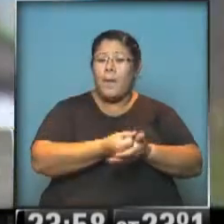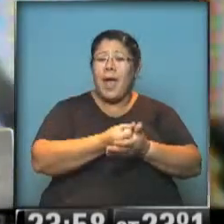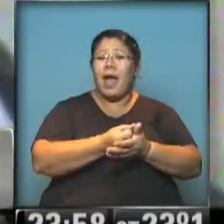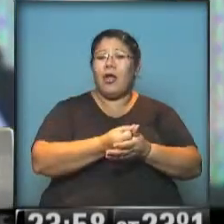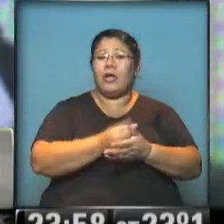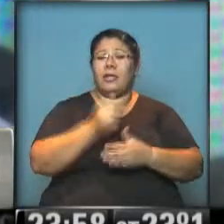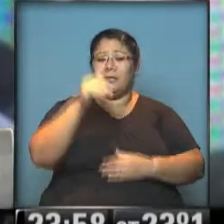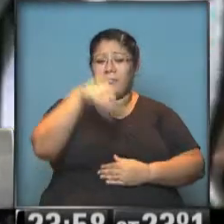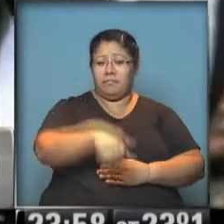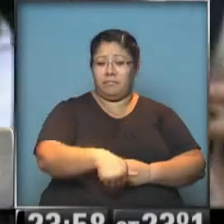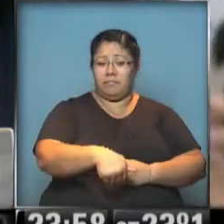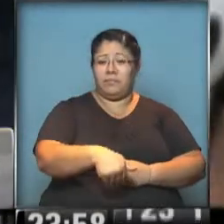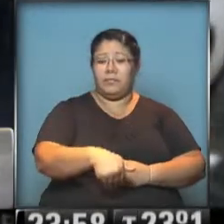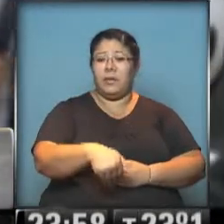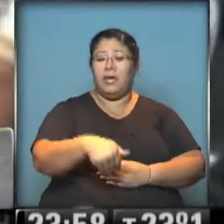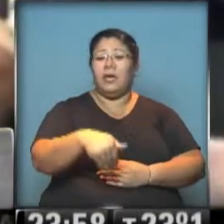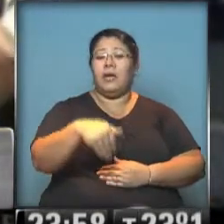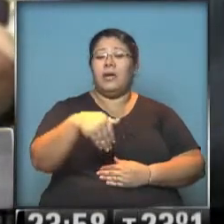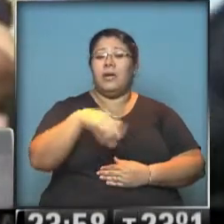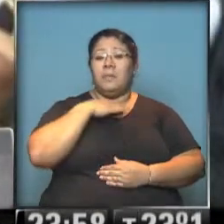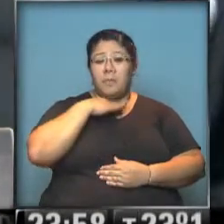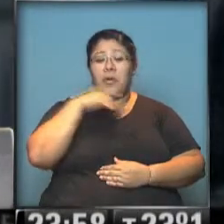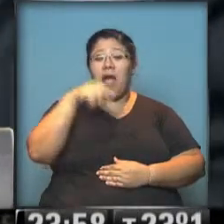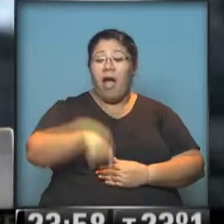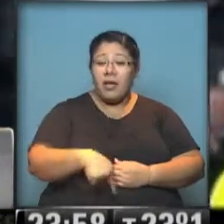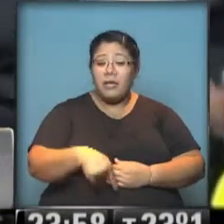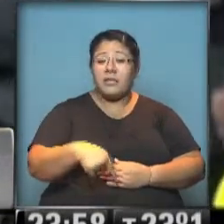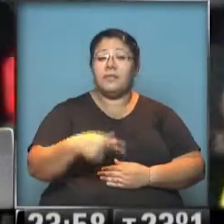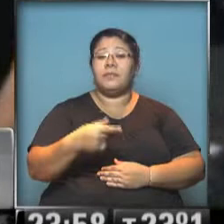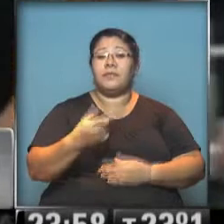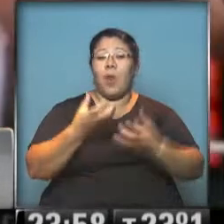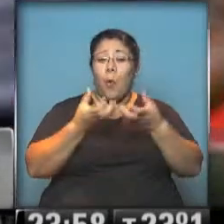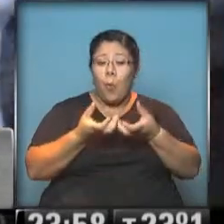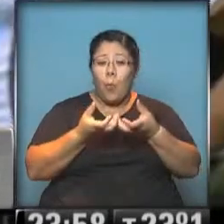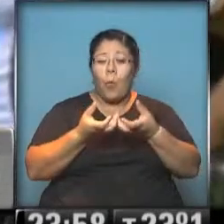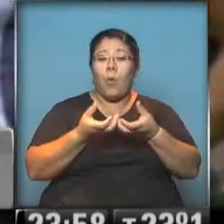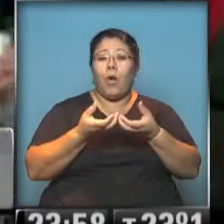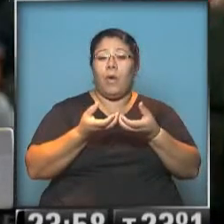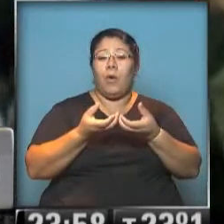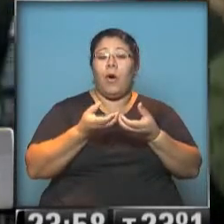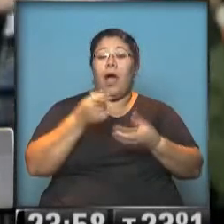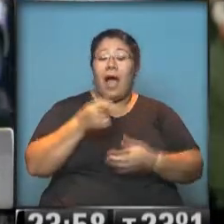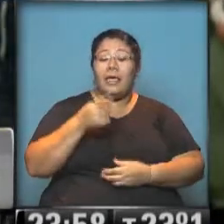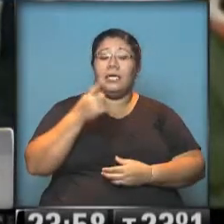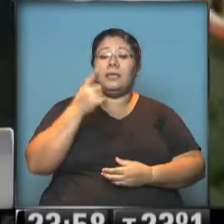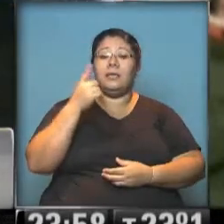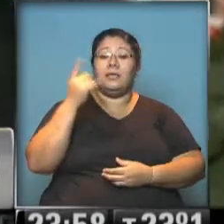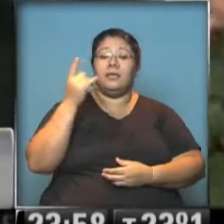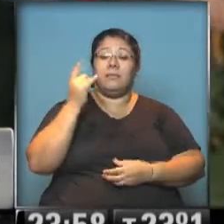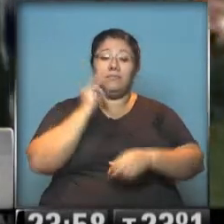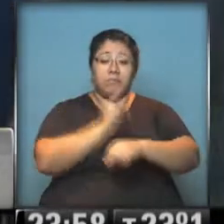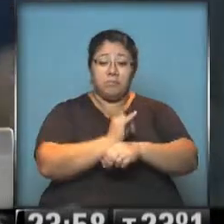de jugar en Newcastle. Bueno, mucho tiempo después nos enteramos que tenía que ver con que simplemente al club al que pertenecía,